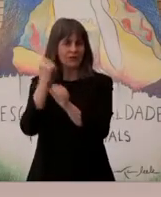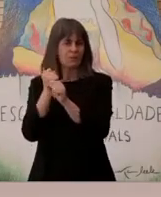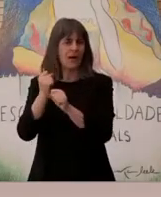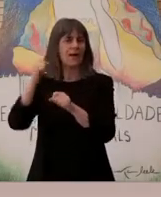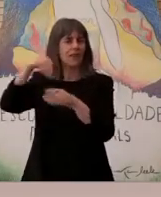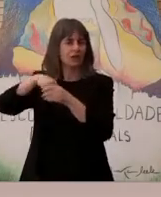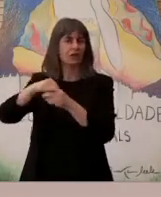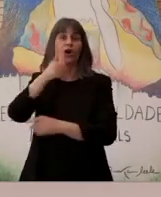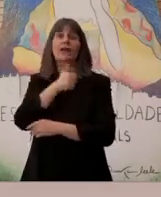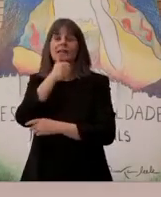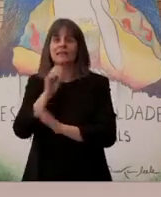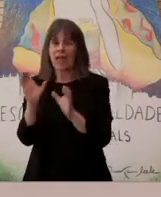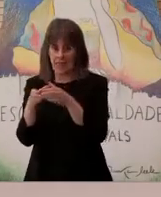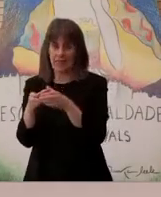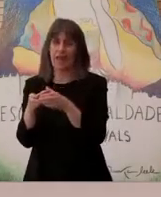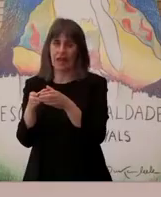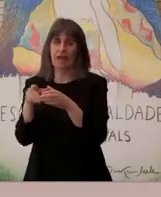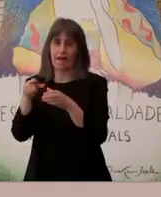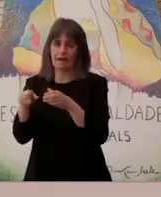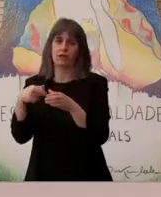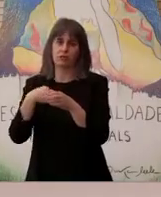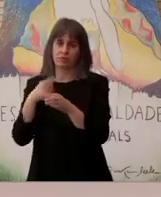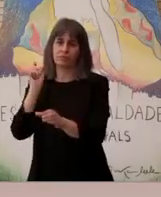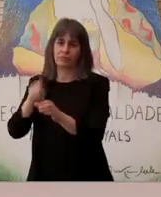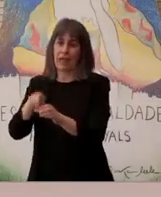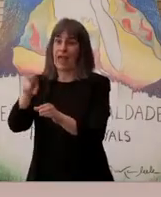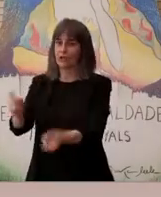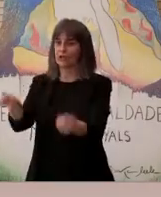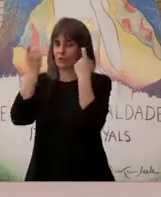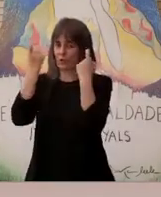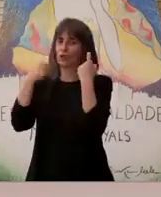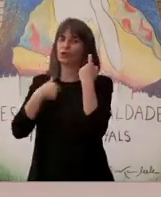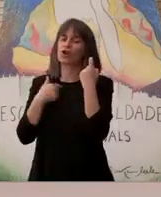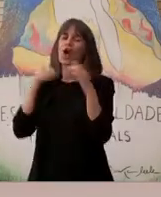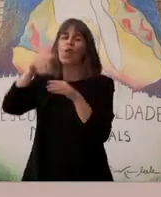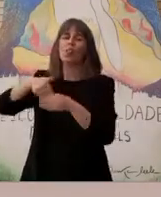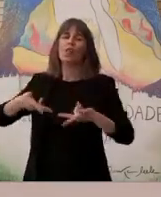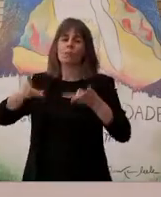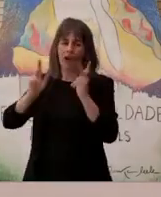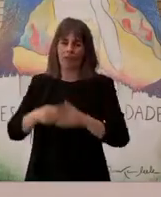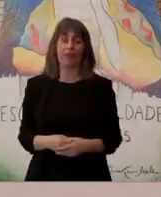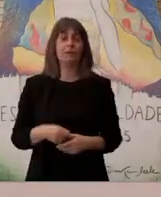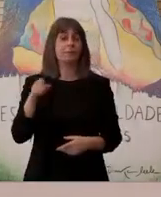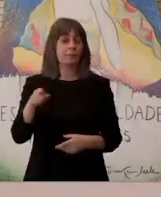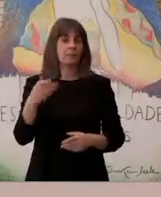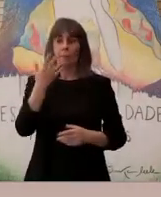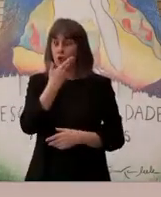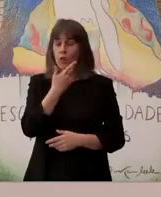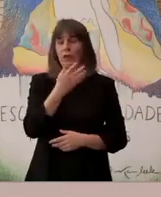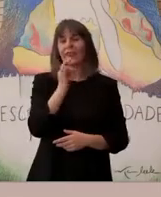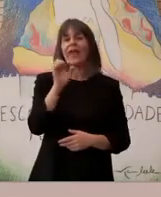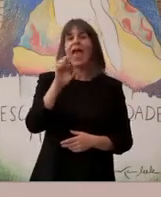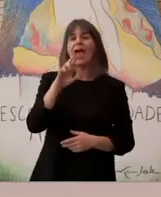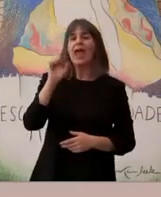enlaces en todo sur de Francia esa joya niña escola de democracia por ejemplo pues conocí a Teresa regula mulleres que